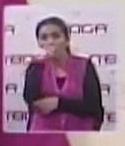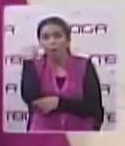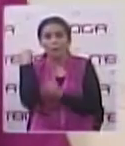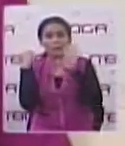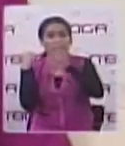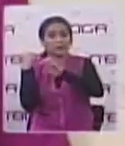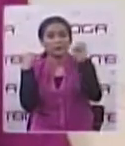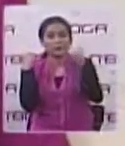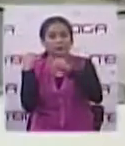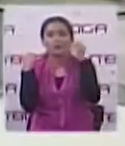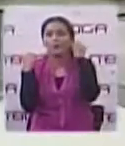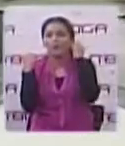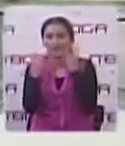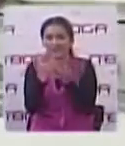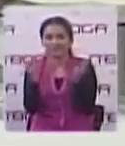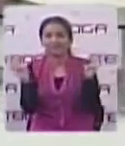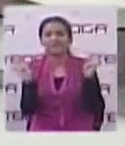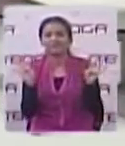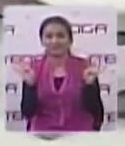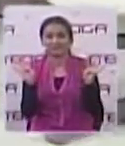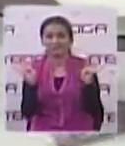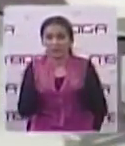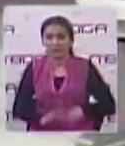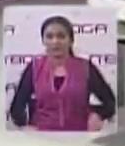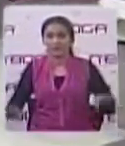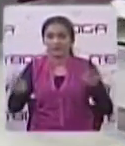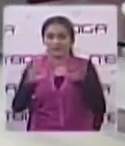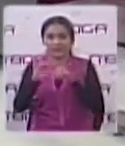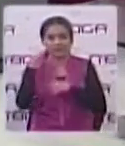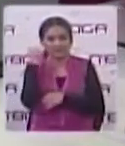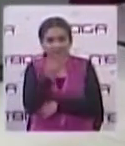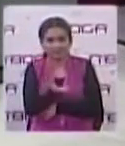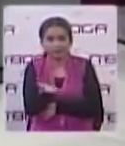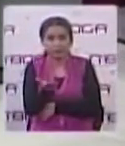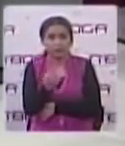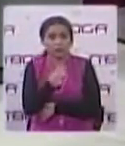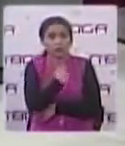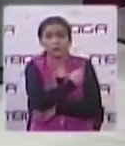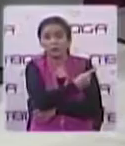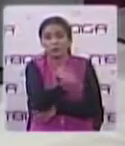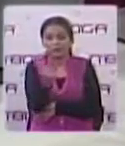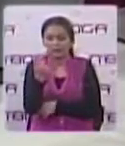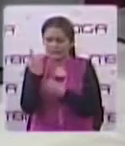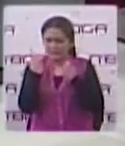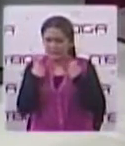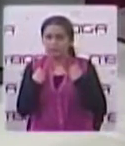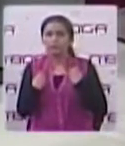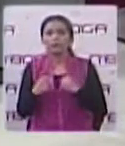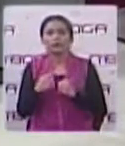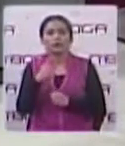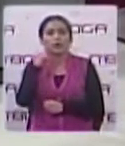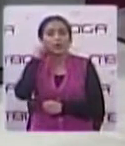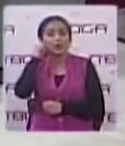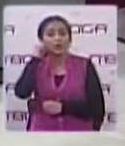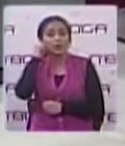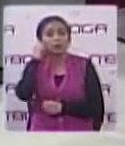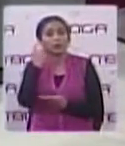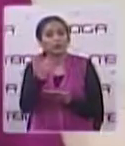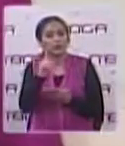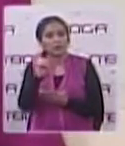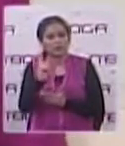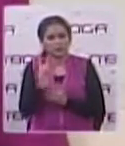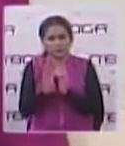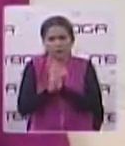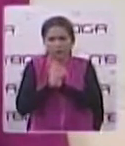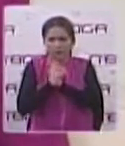en nuestras operaciones, y eso refleja el compromiso que se tiene con las mujeres, que va también por la